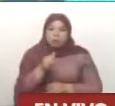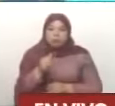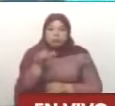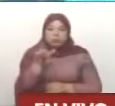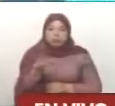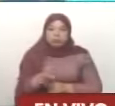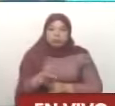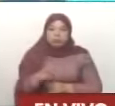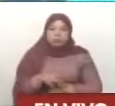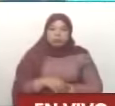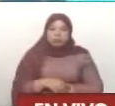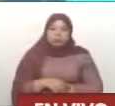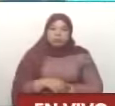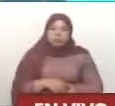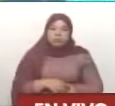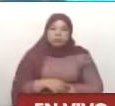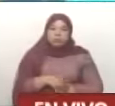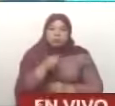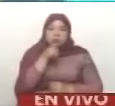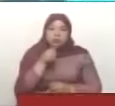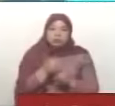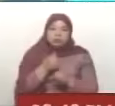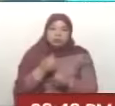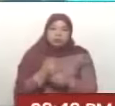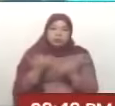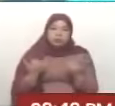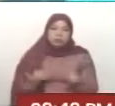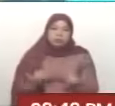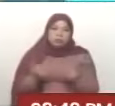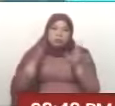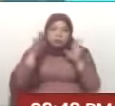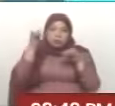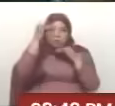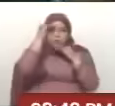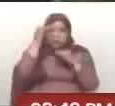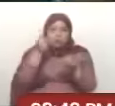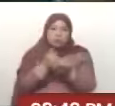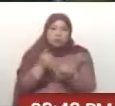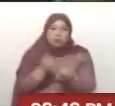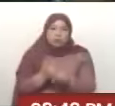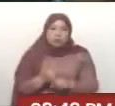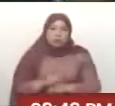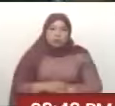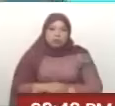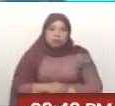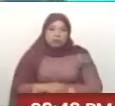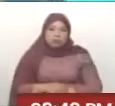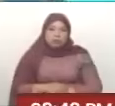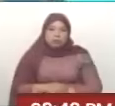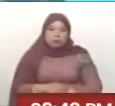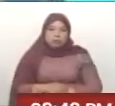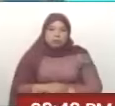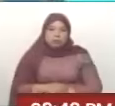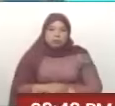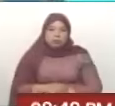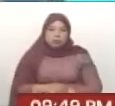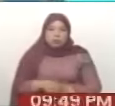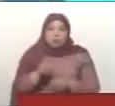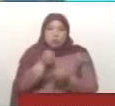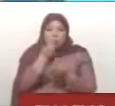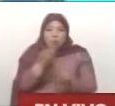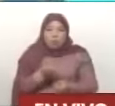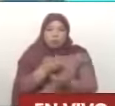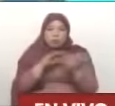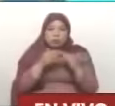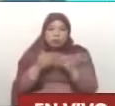Loyo, Mervin, algo muy importante, atención, atención. Consejos